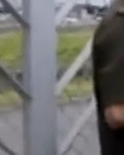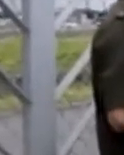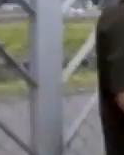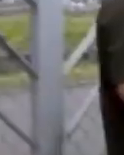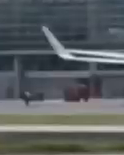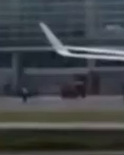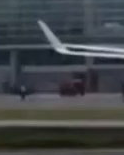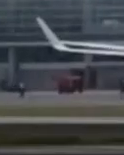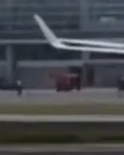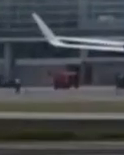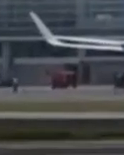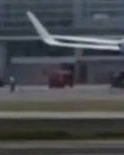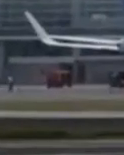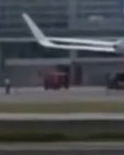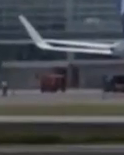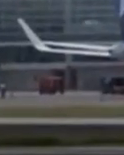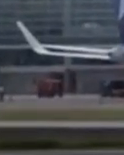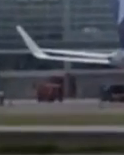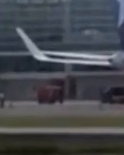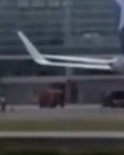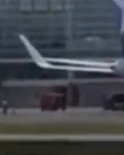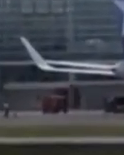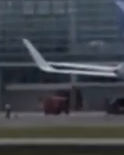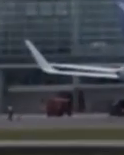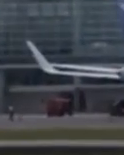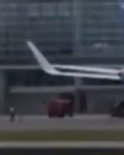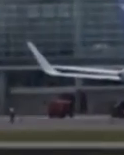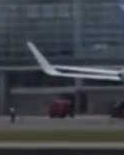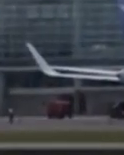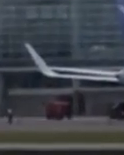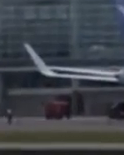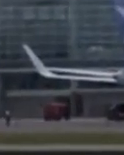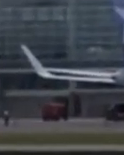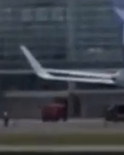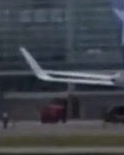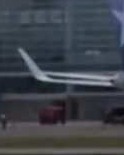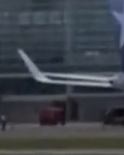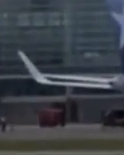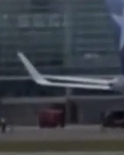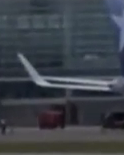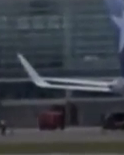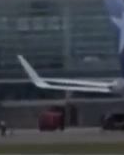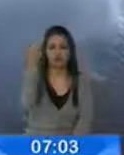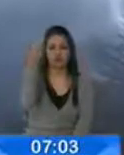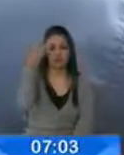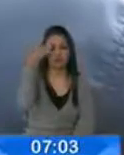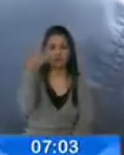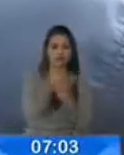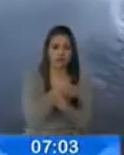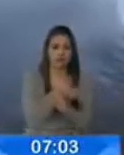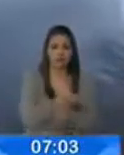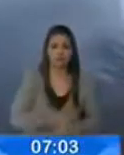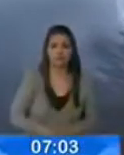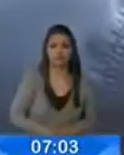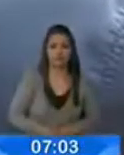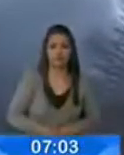a la vulneración de los sistemas de seguridad del aeropuerto de Guayaquil y del operador aéreo.